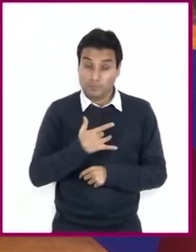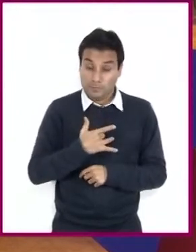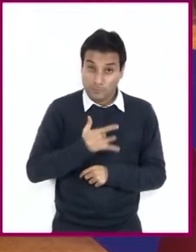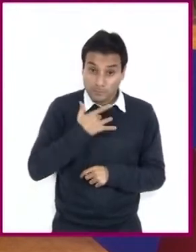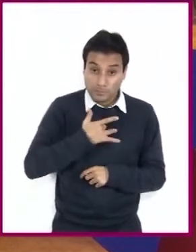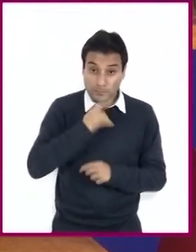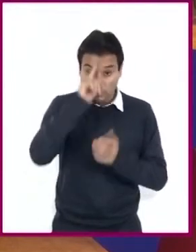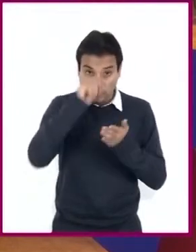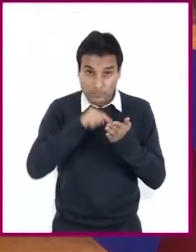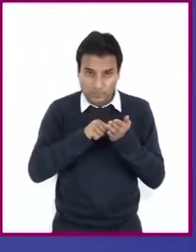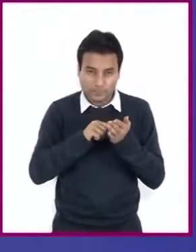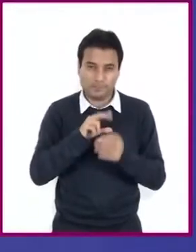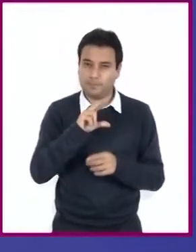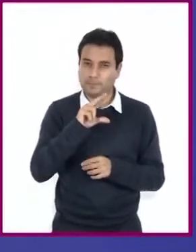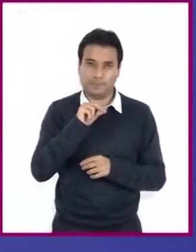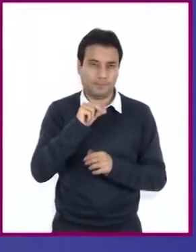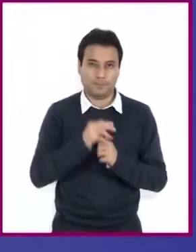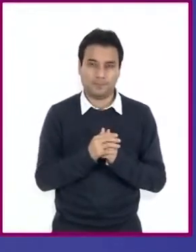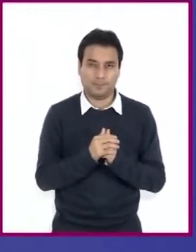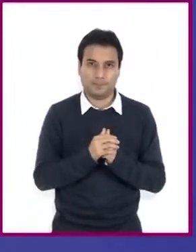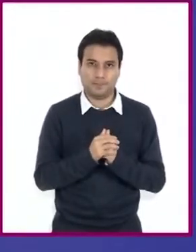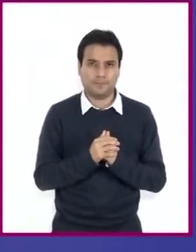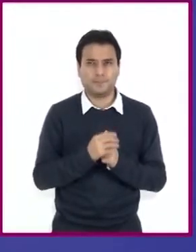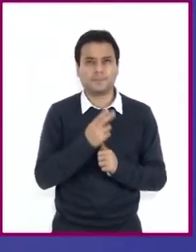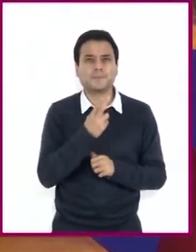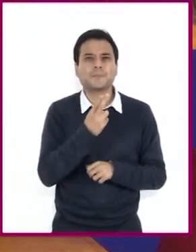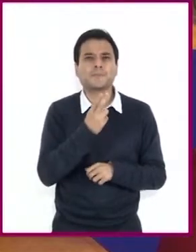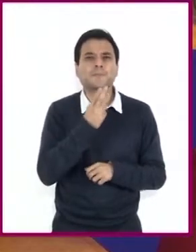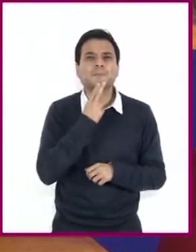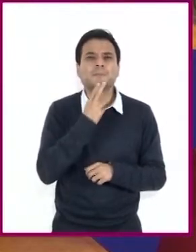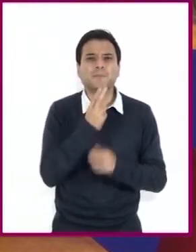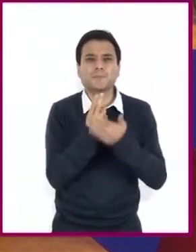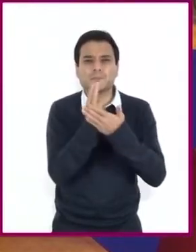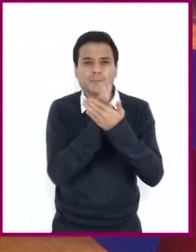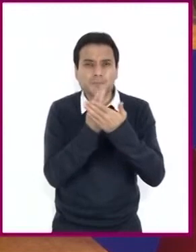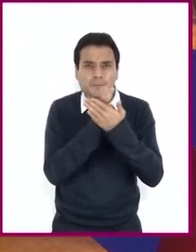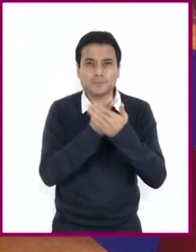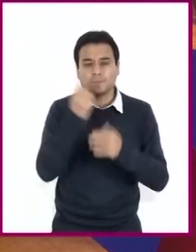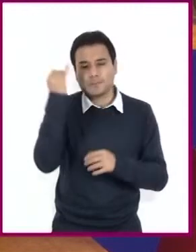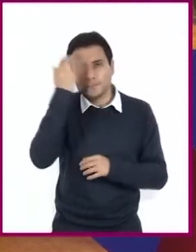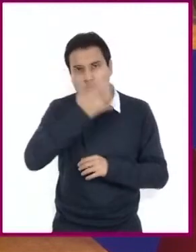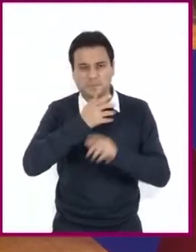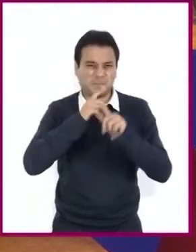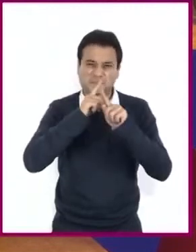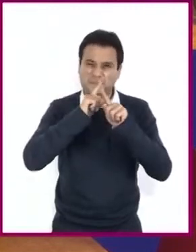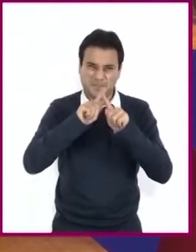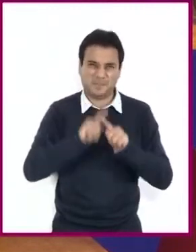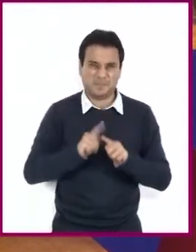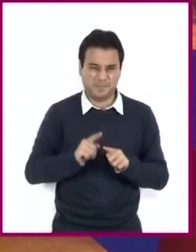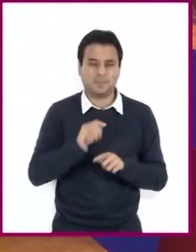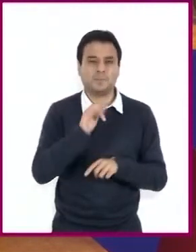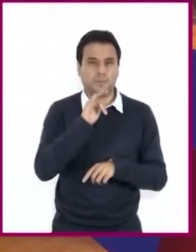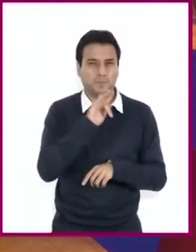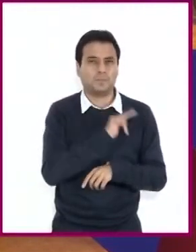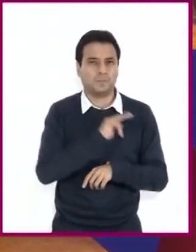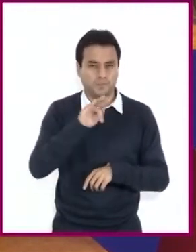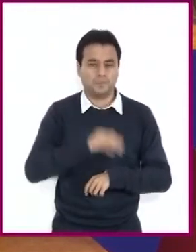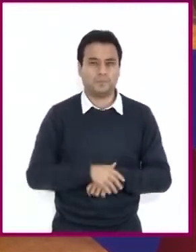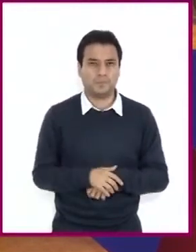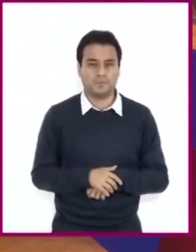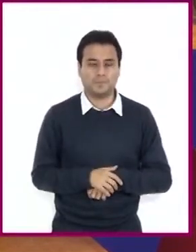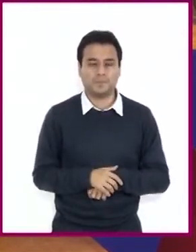personales. Entre los recursos gráficos que puede utilizar están los dibujos o ilustraciones hechos a